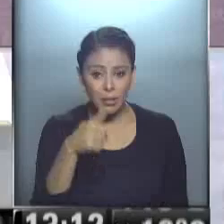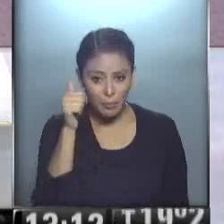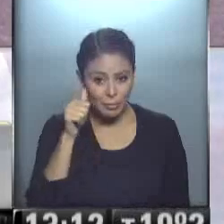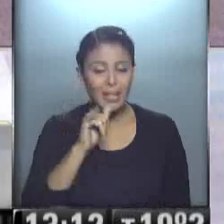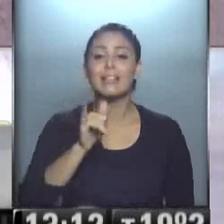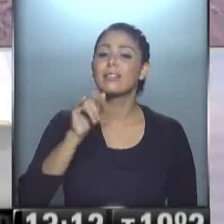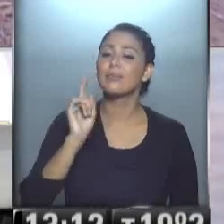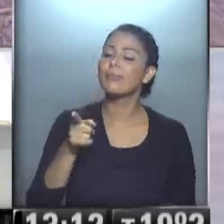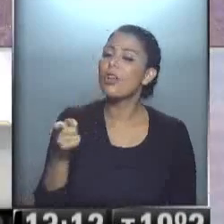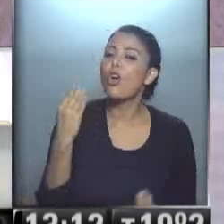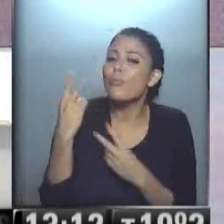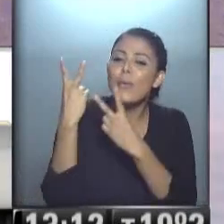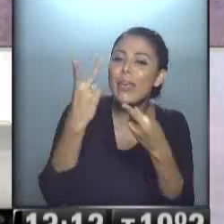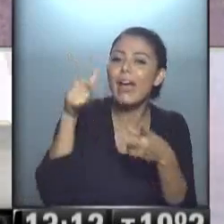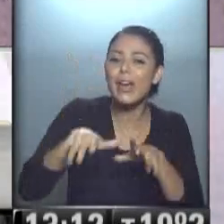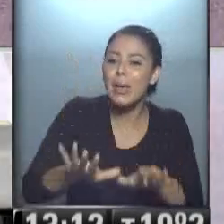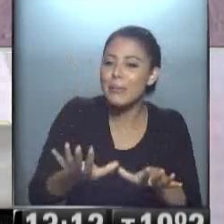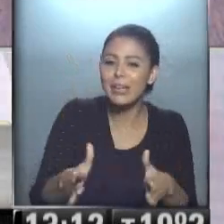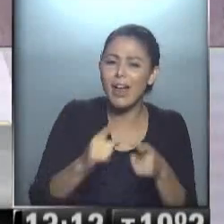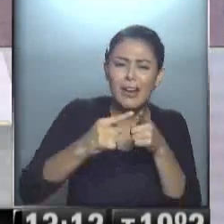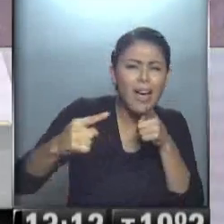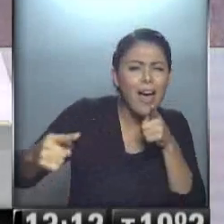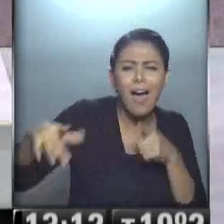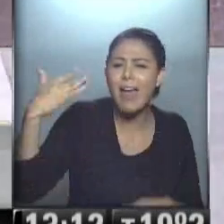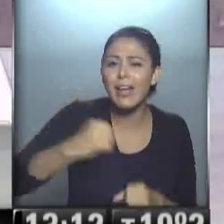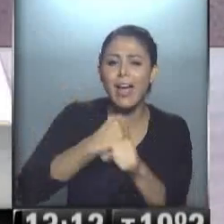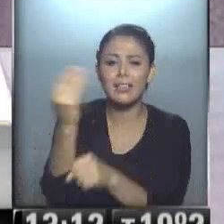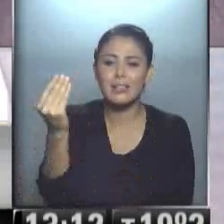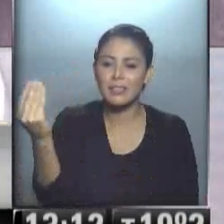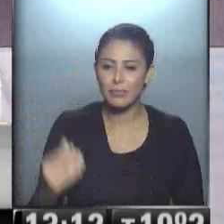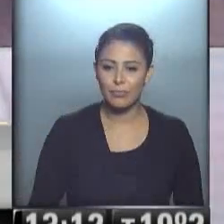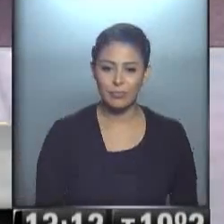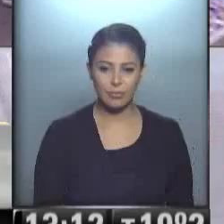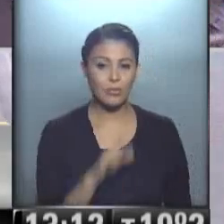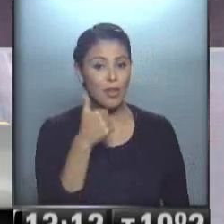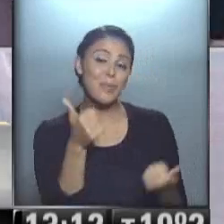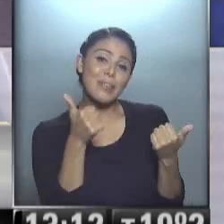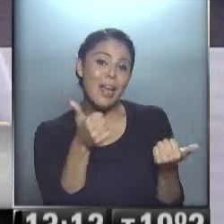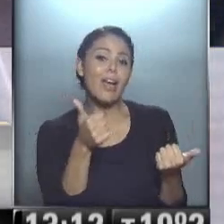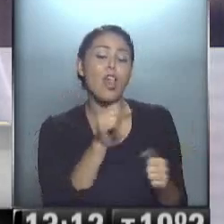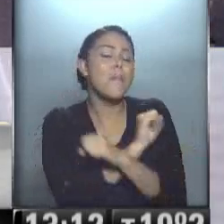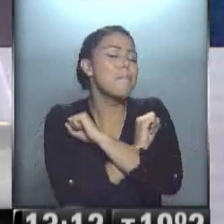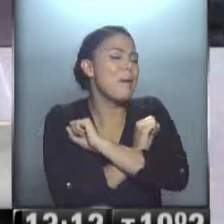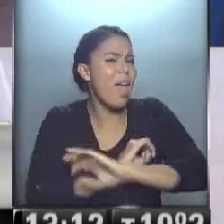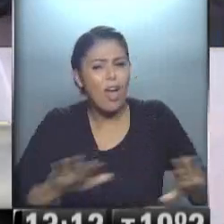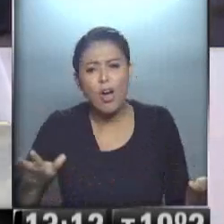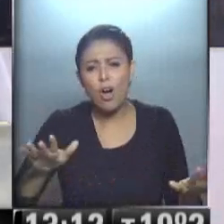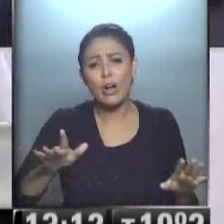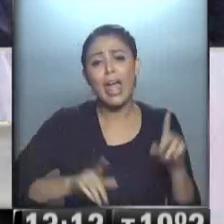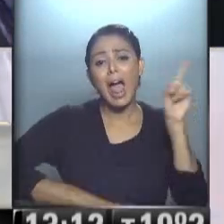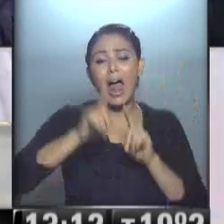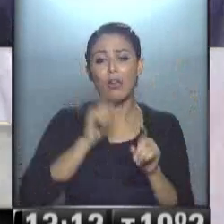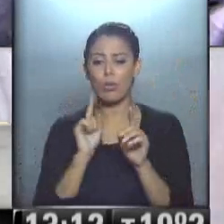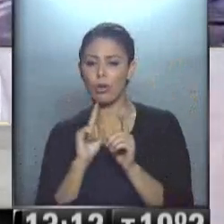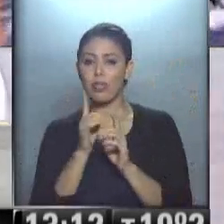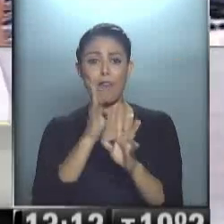Bien, sí. ¿Cómo fue el viaje y cómo es esta espera tan larga para el sábado del show? Estuvo bueno, lo peor de todo fue que algunas se